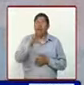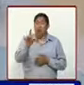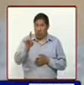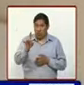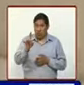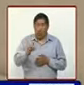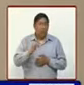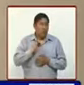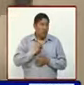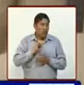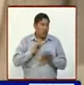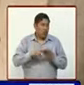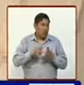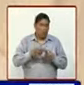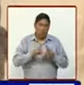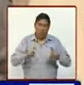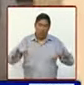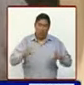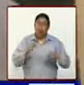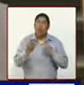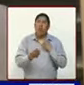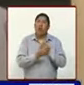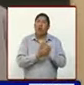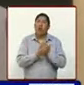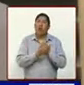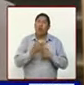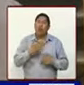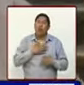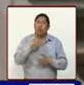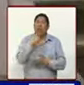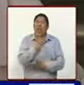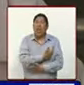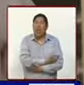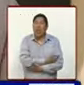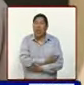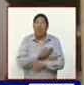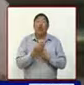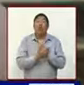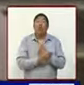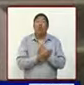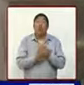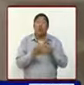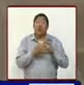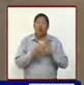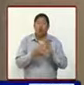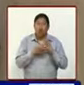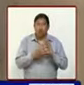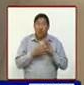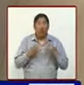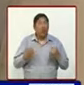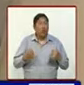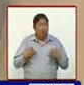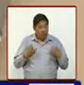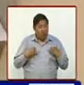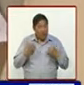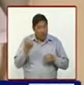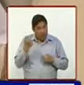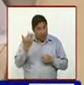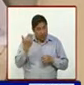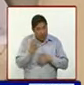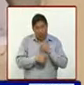7710-6758. Tengo un número de cuenta de mi hija que manejo su tarjeta. ¿Qué banco es? Banco Unión. Que esta jovencita de 15